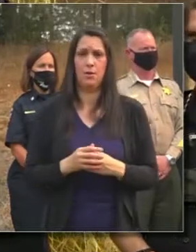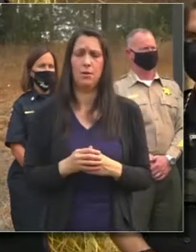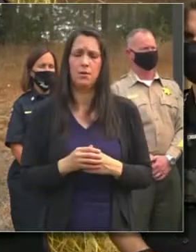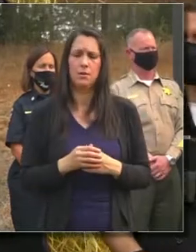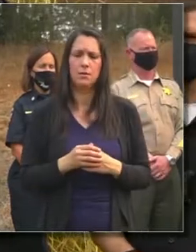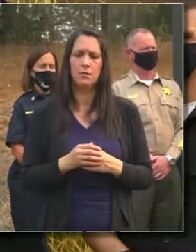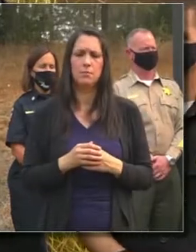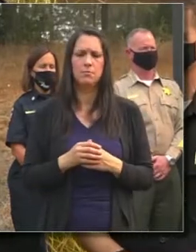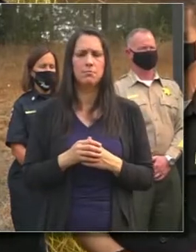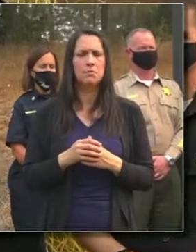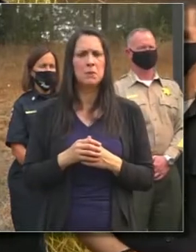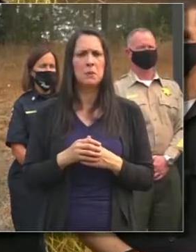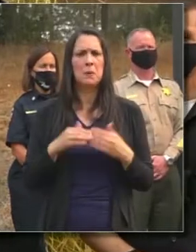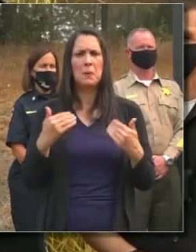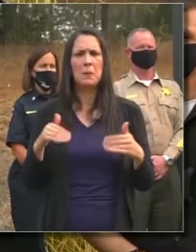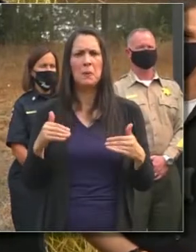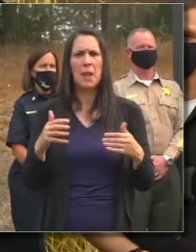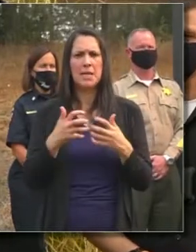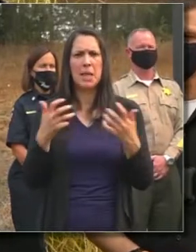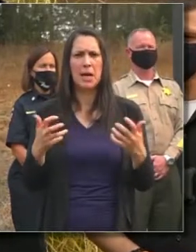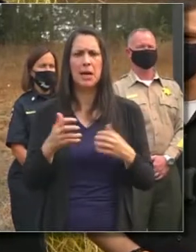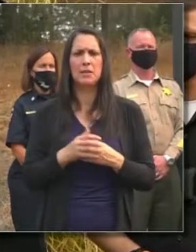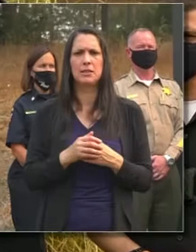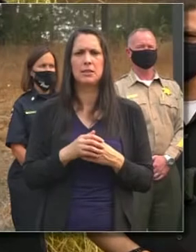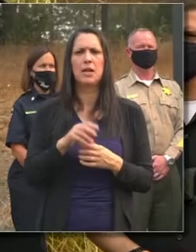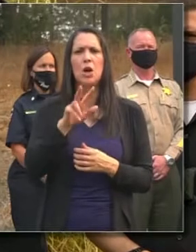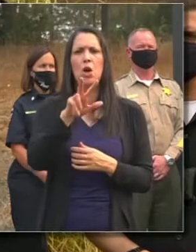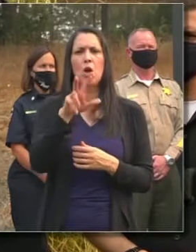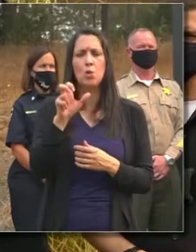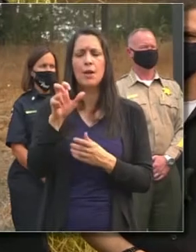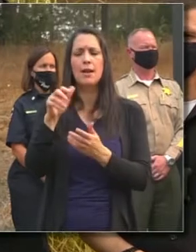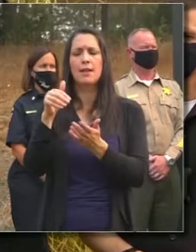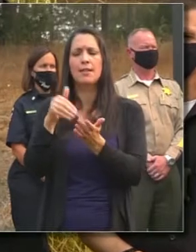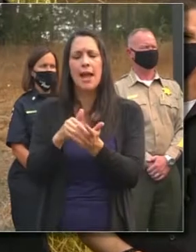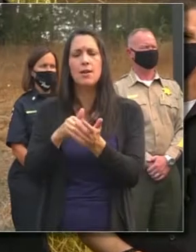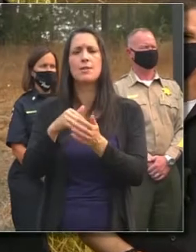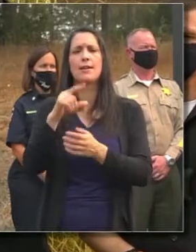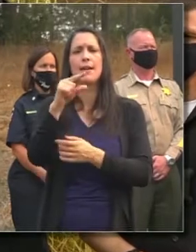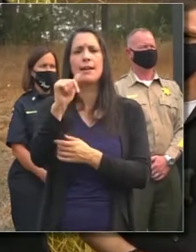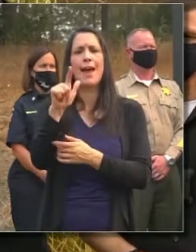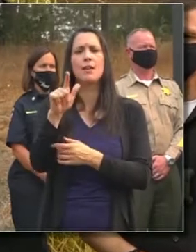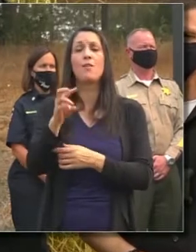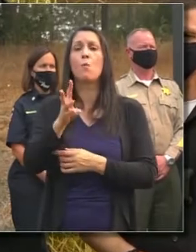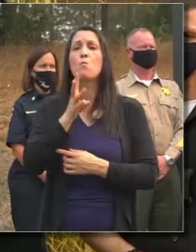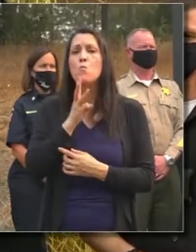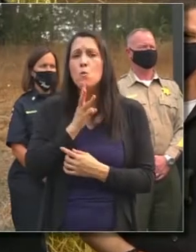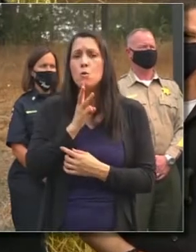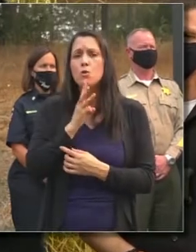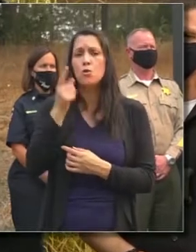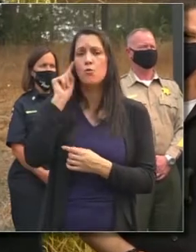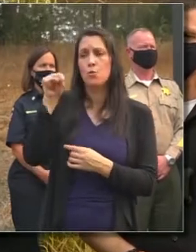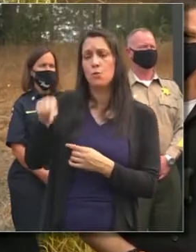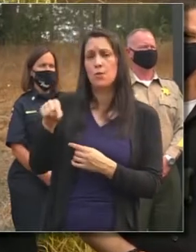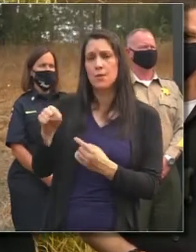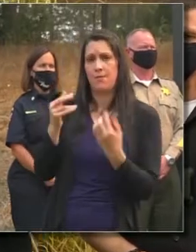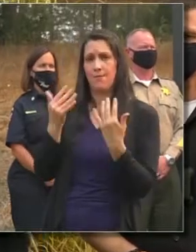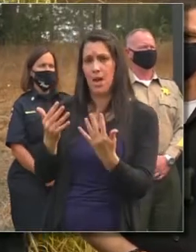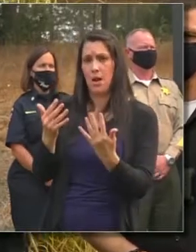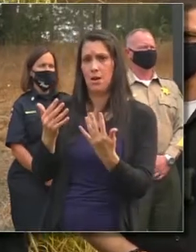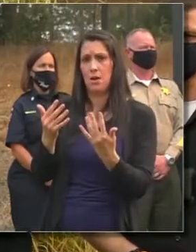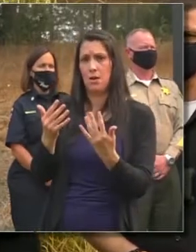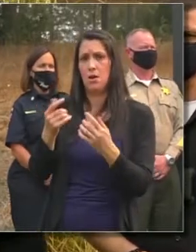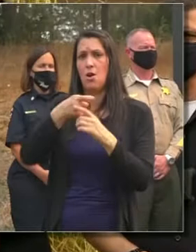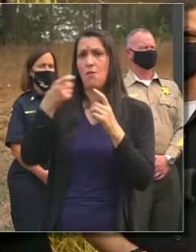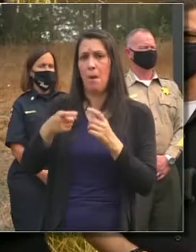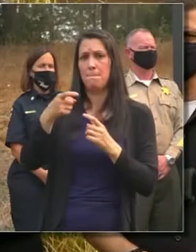mucho mucho líquido extintor 300 mil galones de agua apagando este incendio